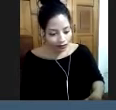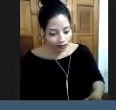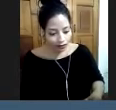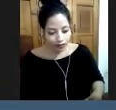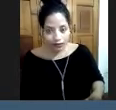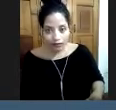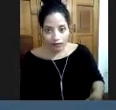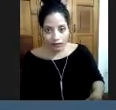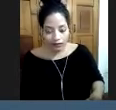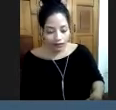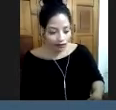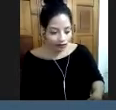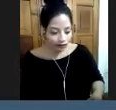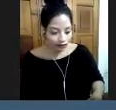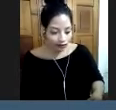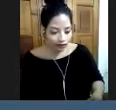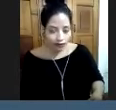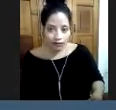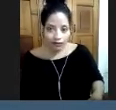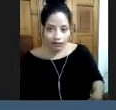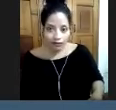algo le llama la atención, porque quizá